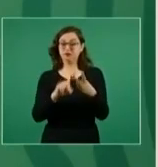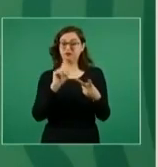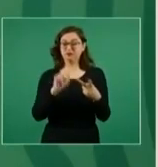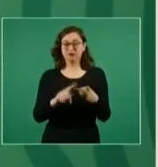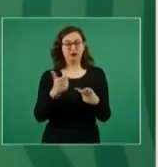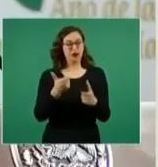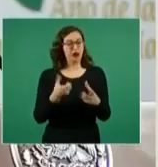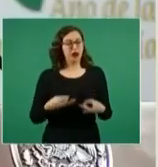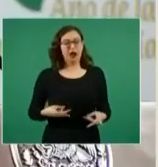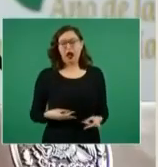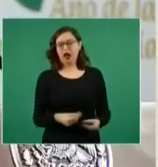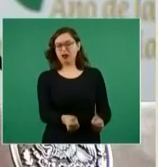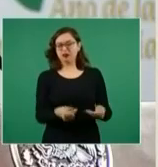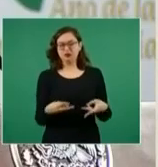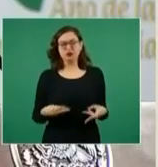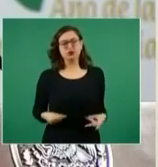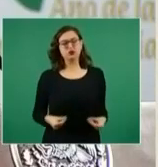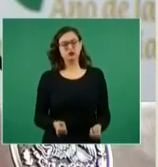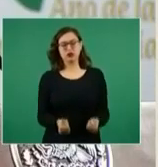Se usaba mucho dinero